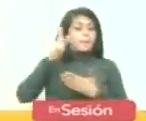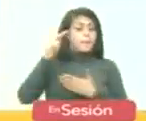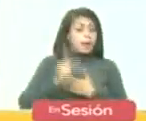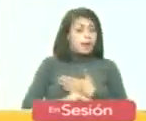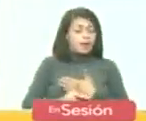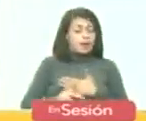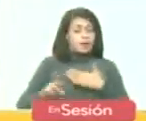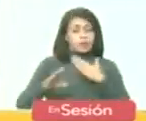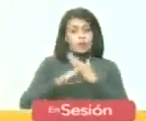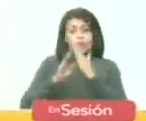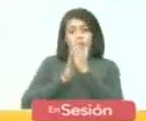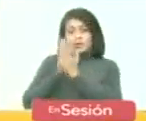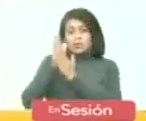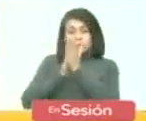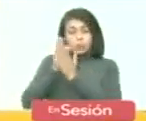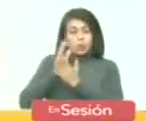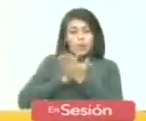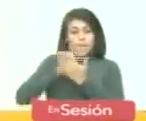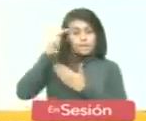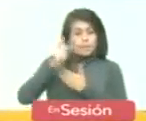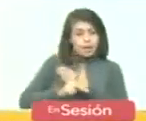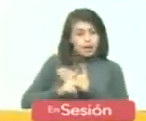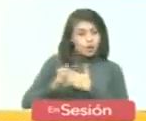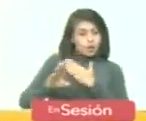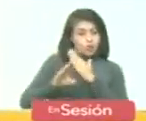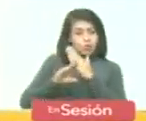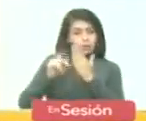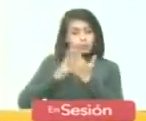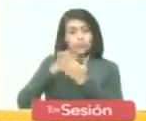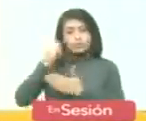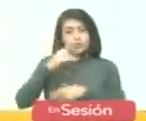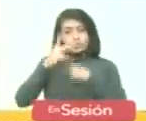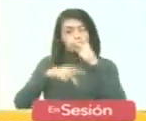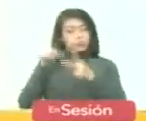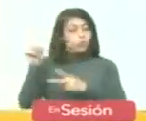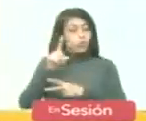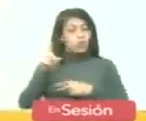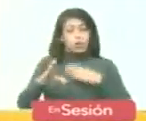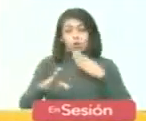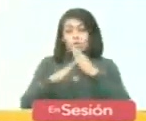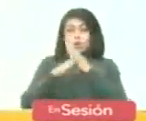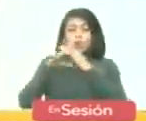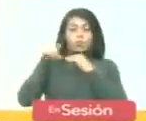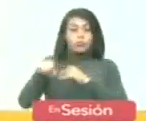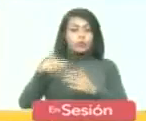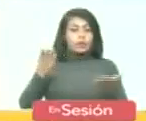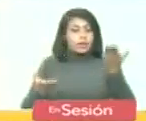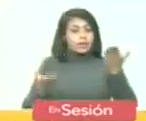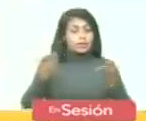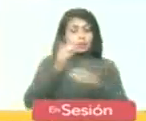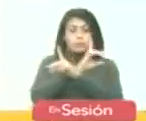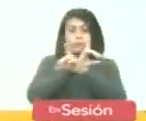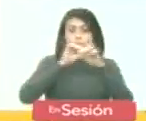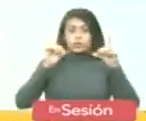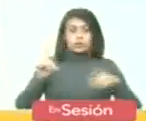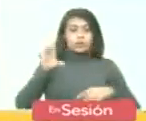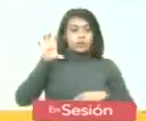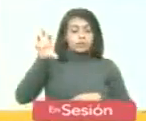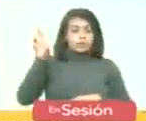planificaciones, conspiraciones, que no van en contra de un proyecto político, sino que van en contra de la estabilidad democrática de